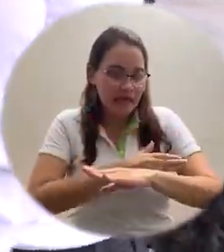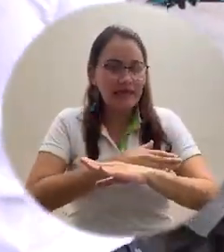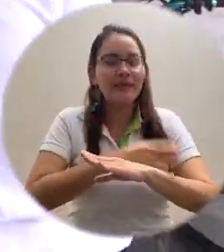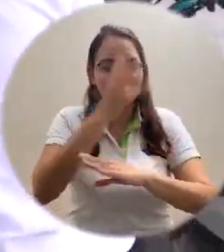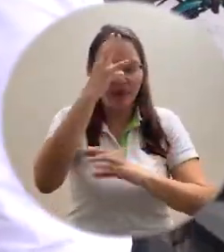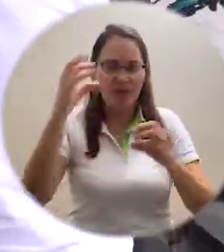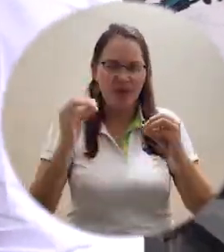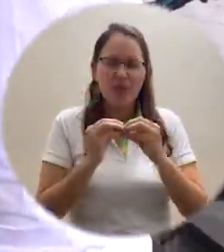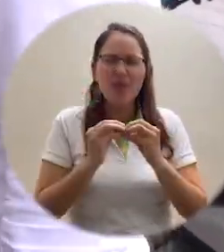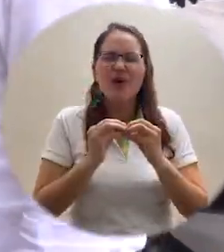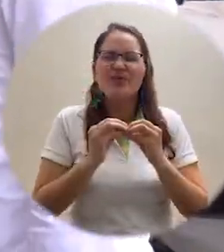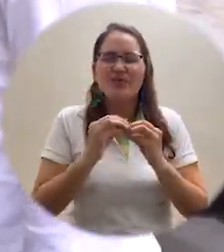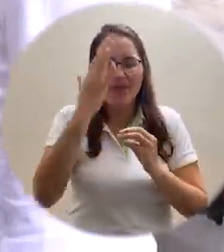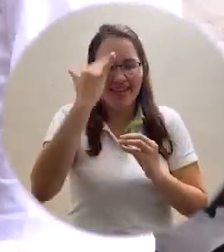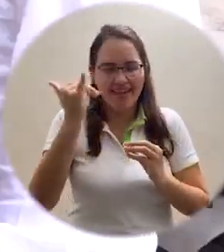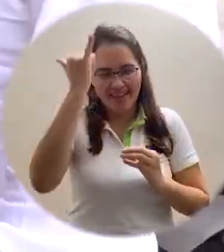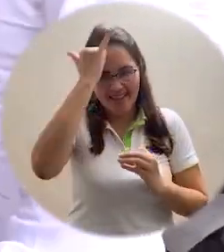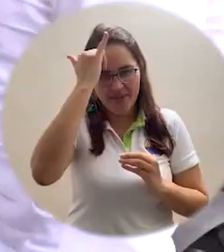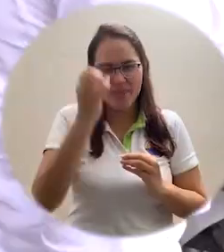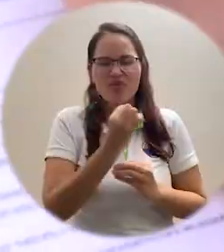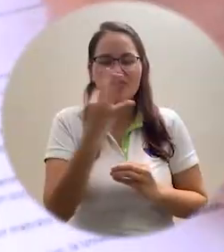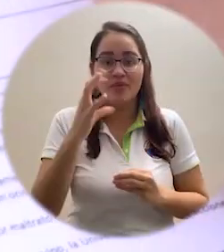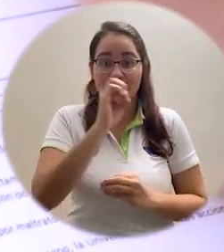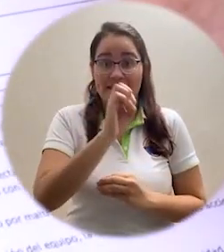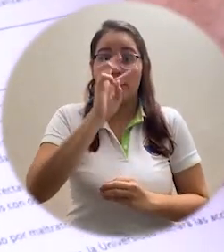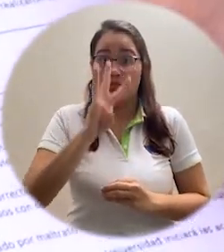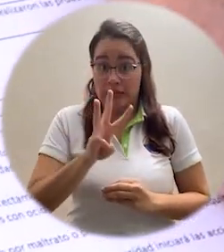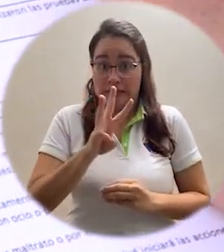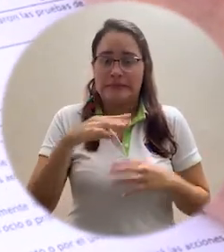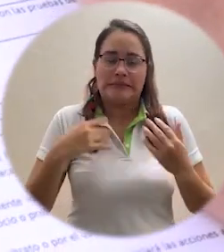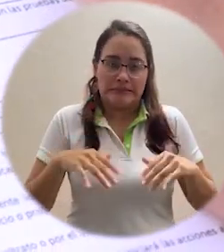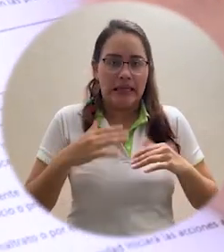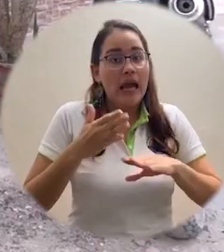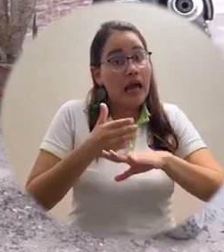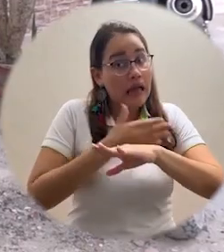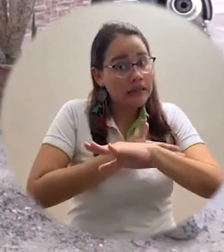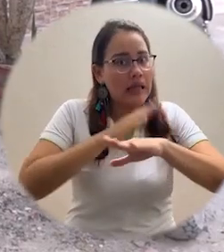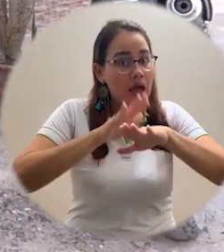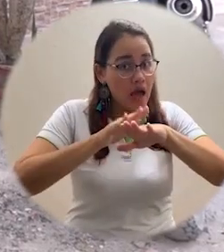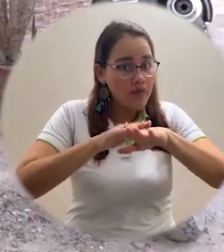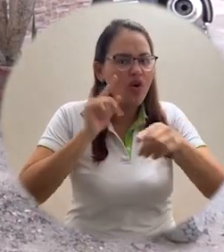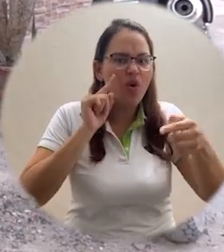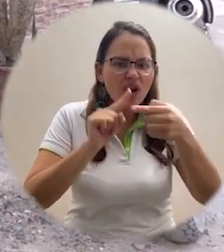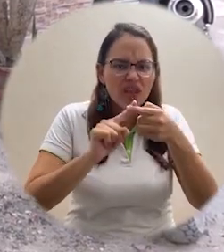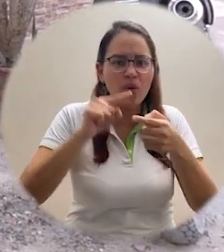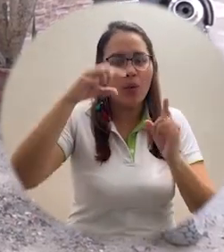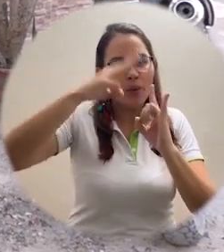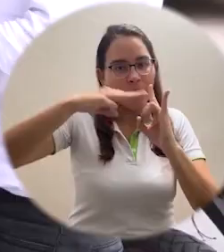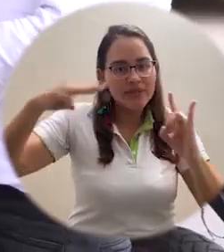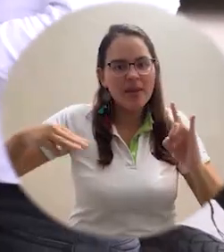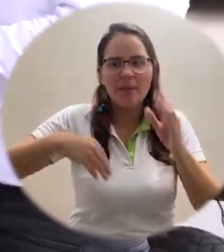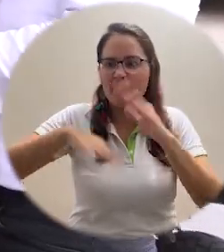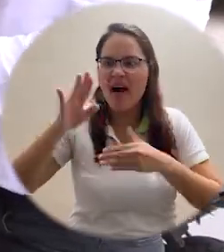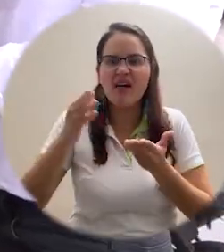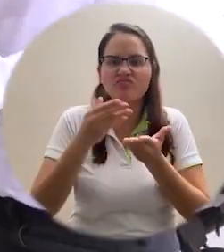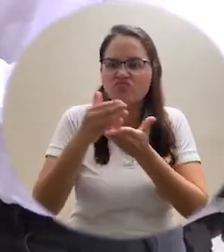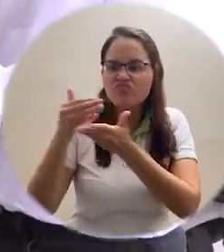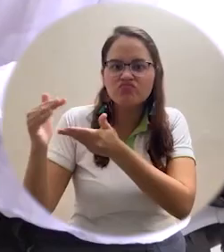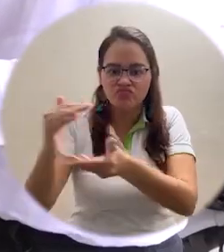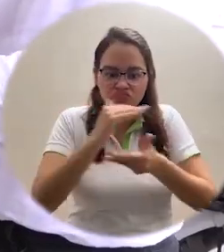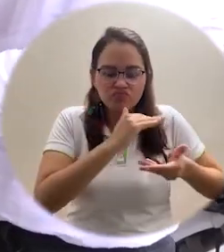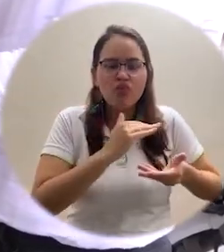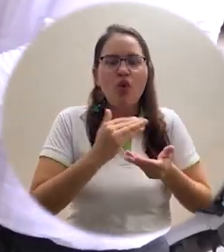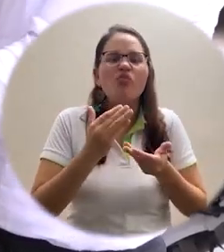Estamos hoy aquí cumpliendo con el compromiso que adoptamos en el marco del Acuerdo Académico 03, donde dijimos que la universidad iba a